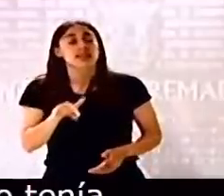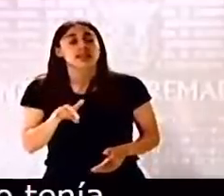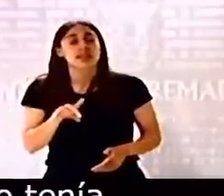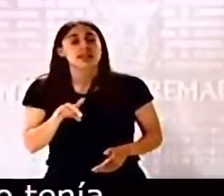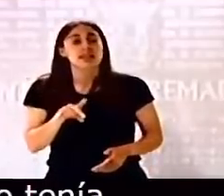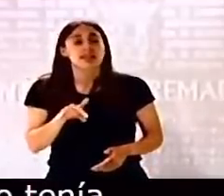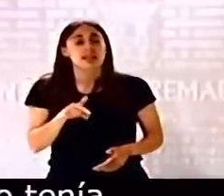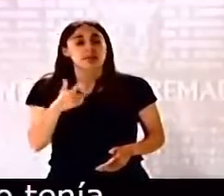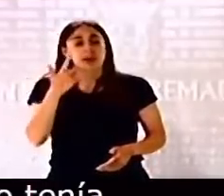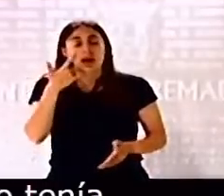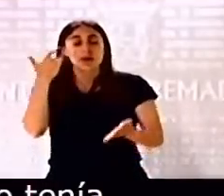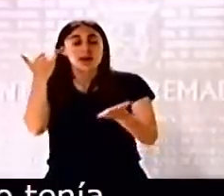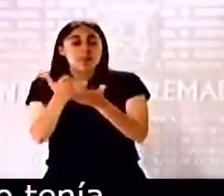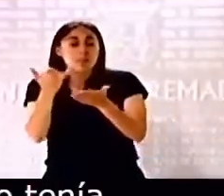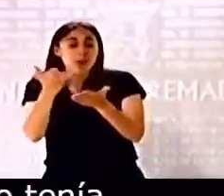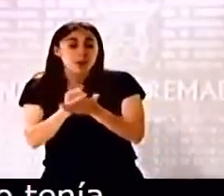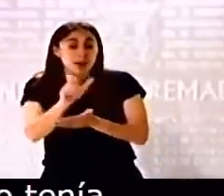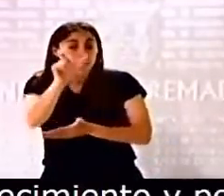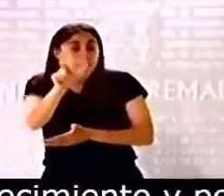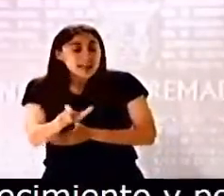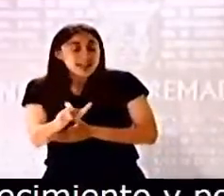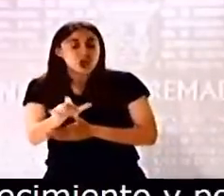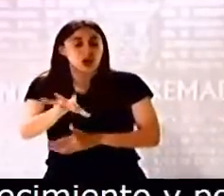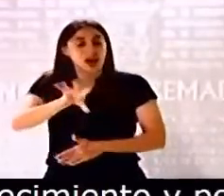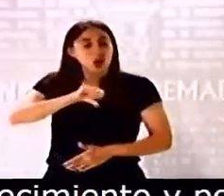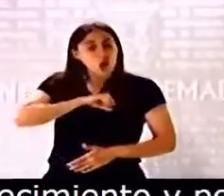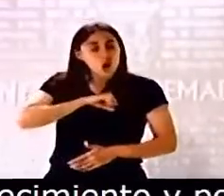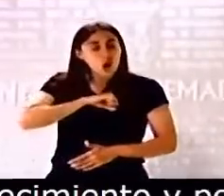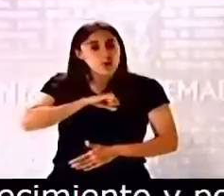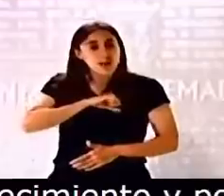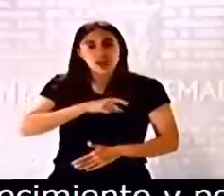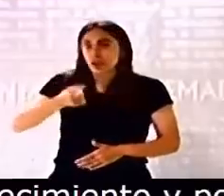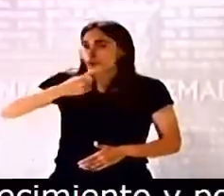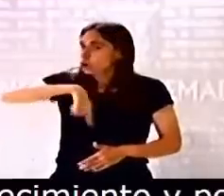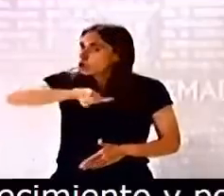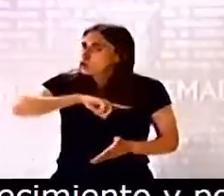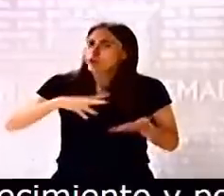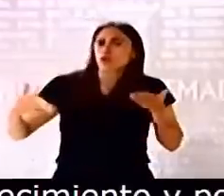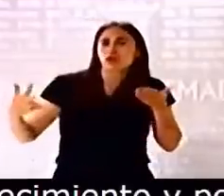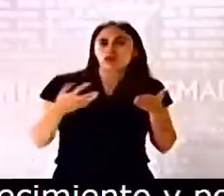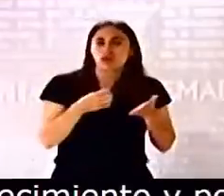esté certificado que esa persona tenía COVID, nosotros los estamos declarando.